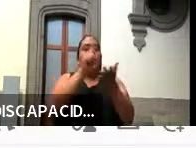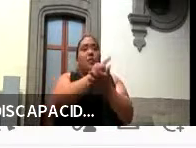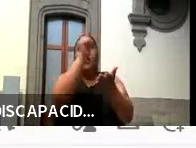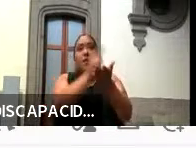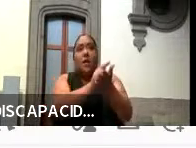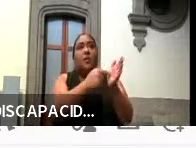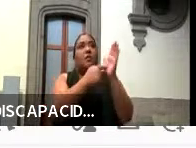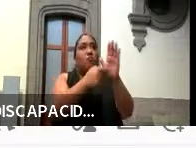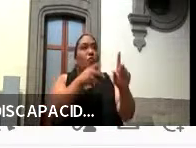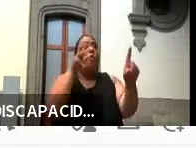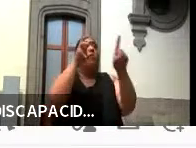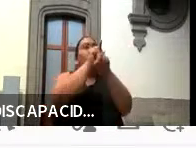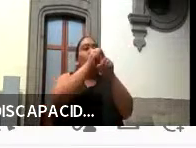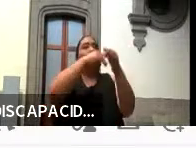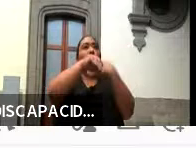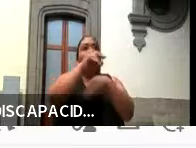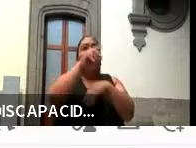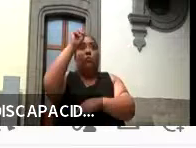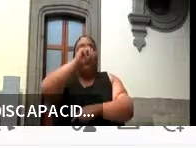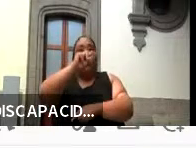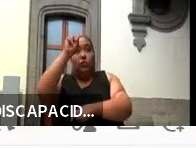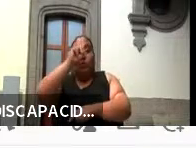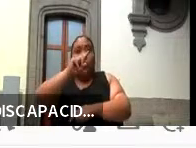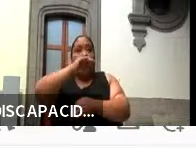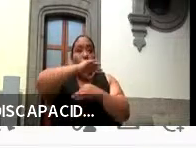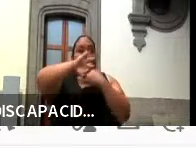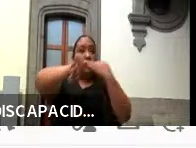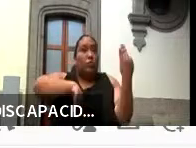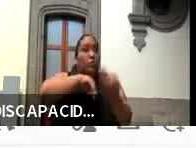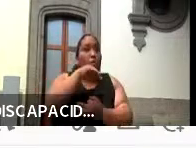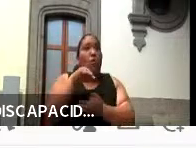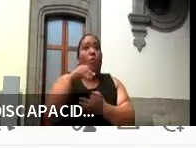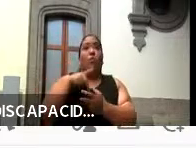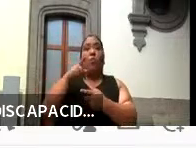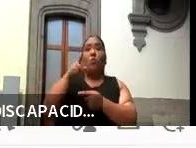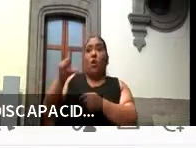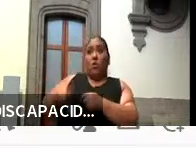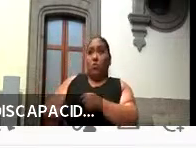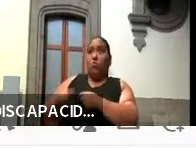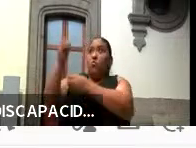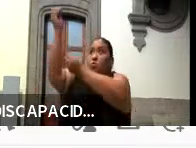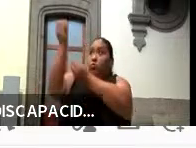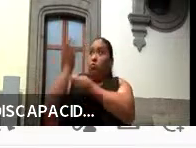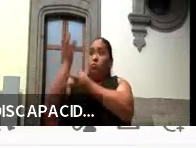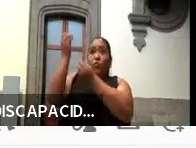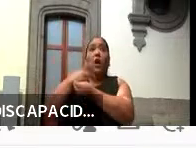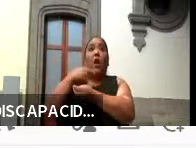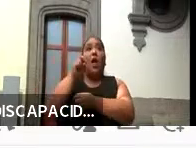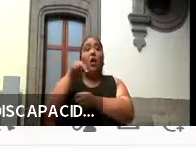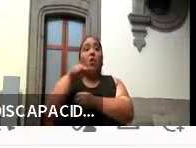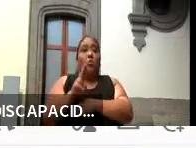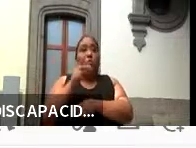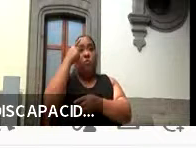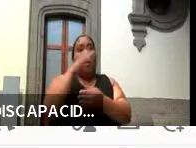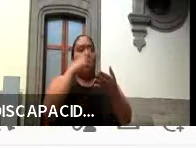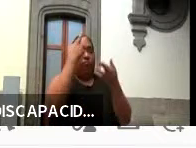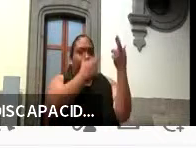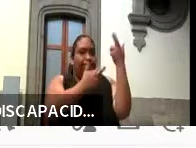desafíos, recomendaciones que ha recibido el Estado en relación a los derechos de las personas con